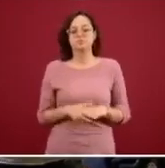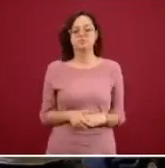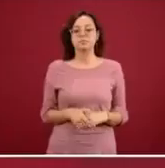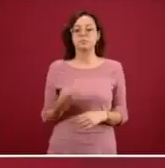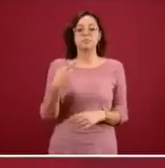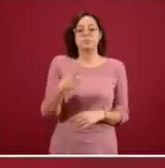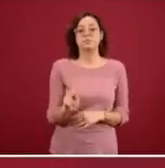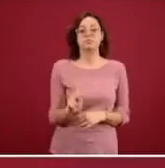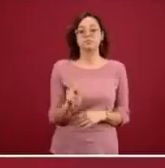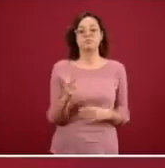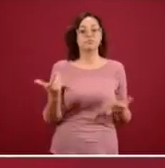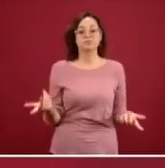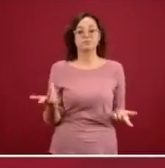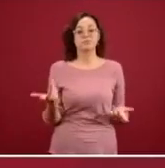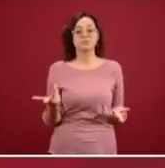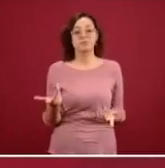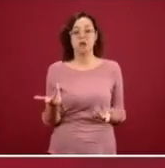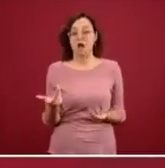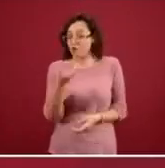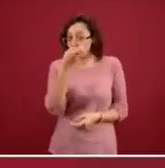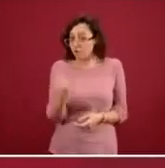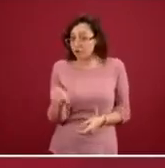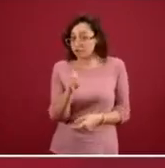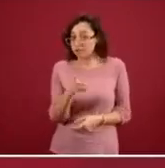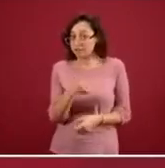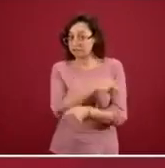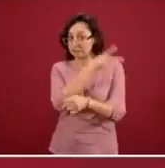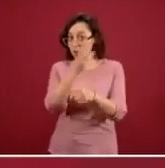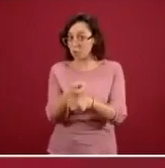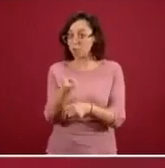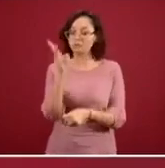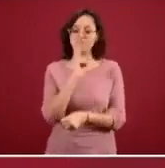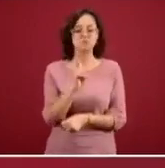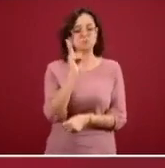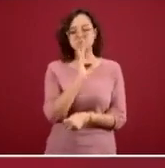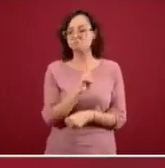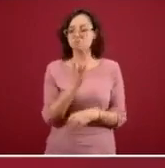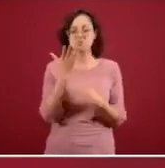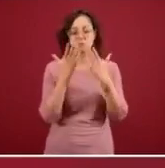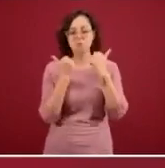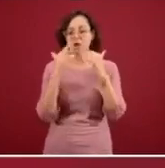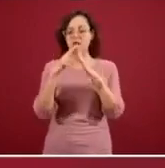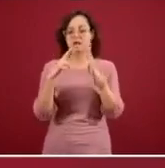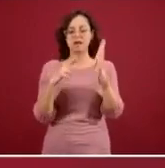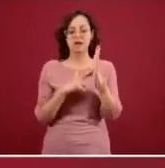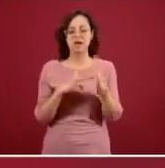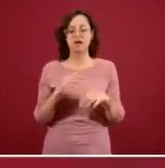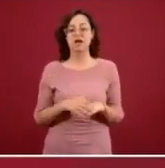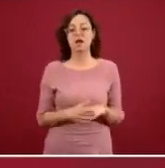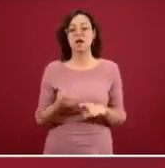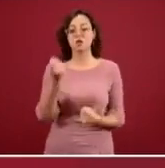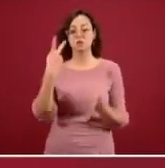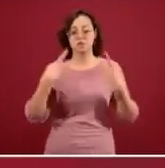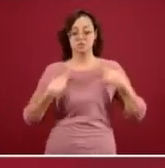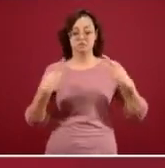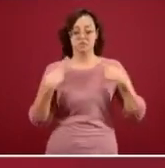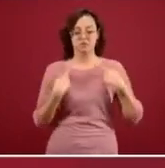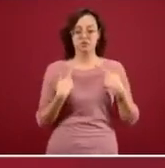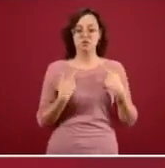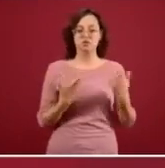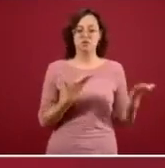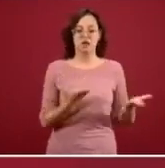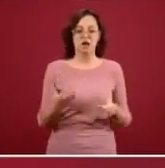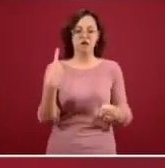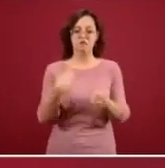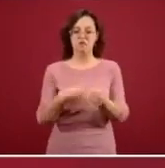sobre esto no hay una regla fija ni de carácter general. Algunos pacientes llegan con cargas virales muy altas. Carga